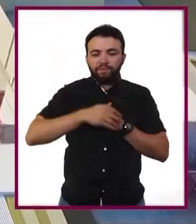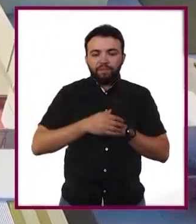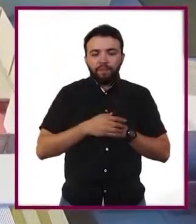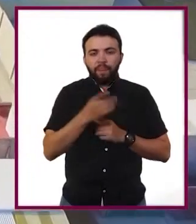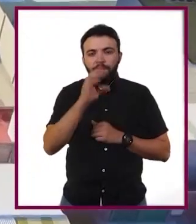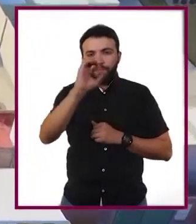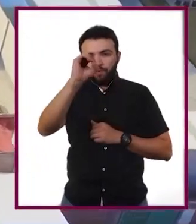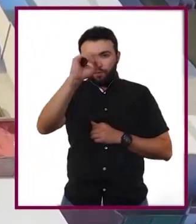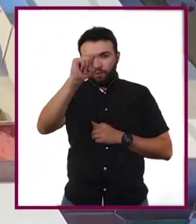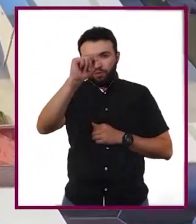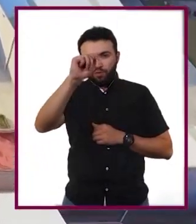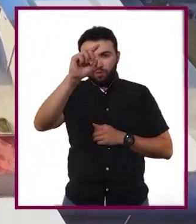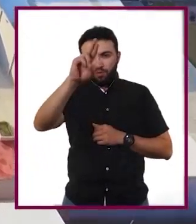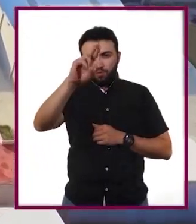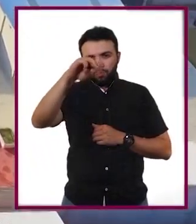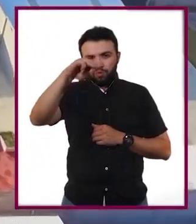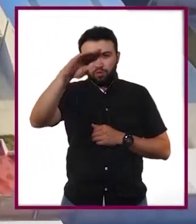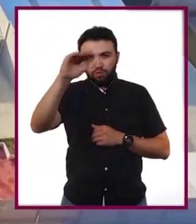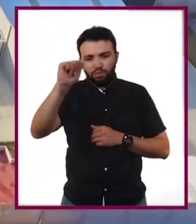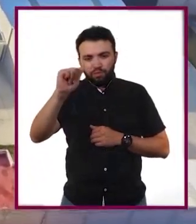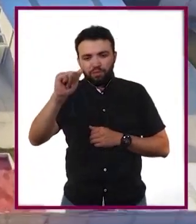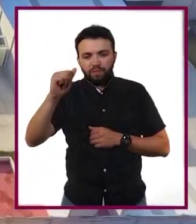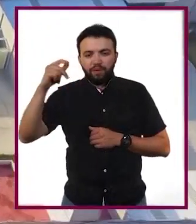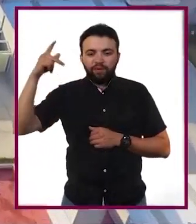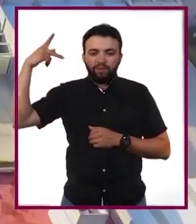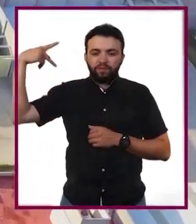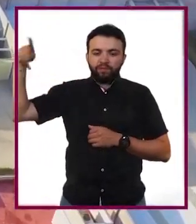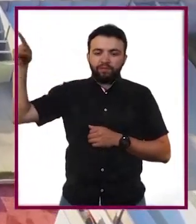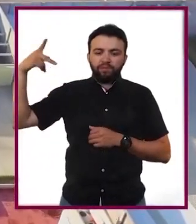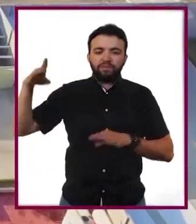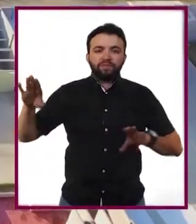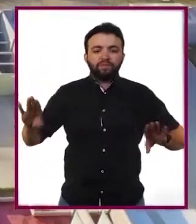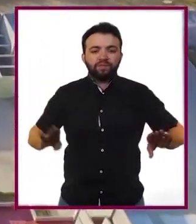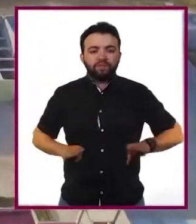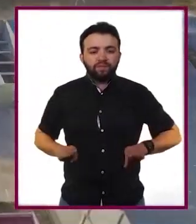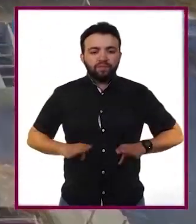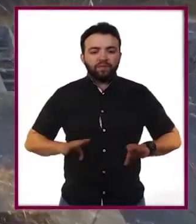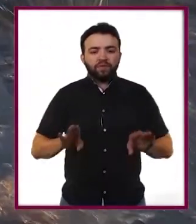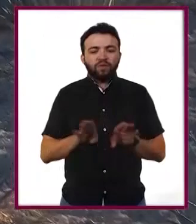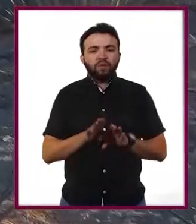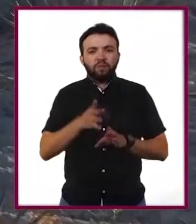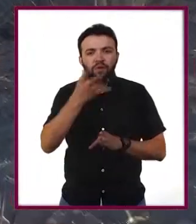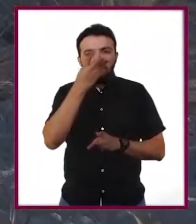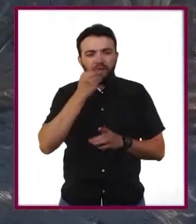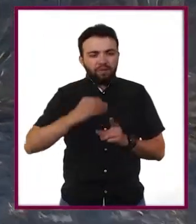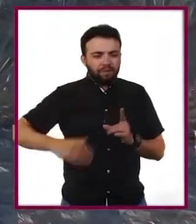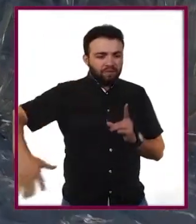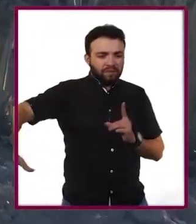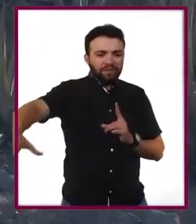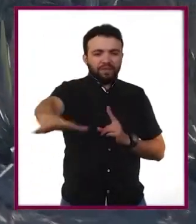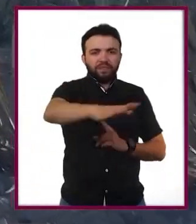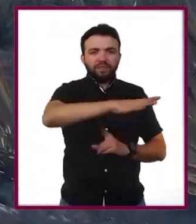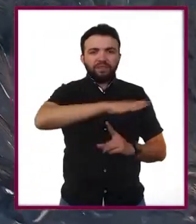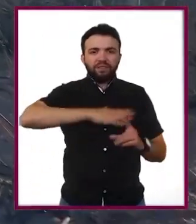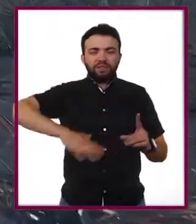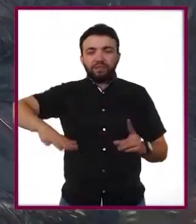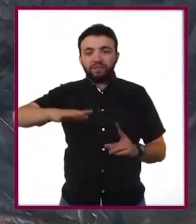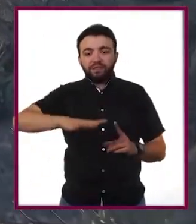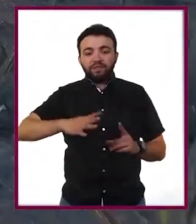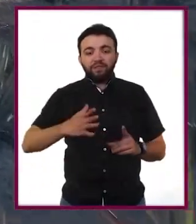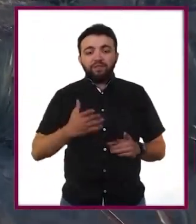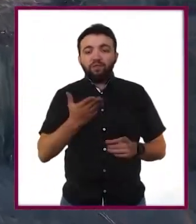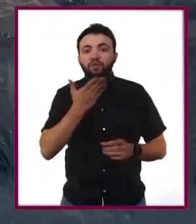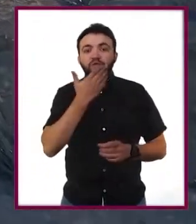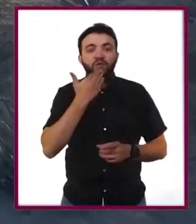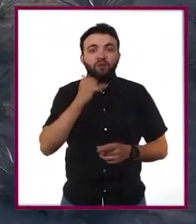Estado de México que se caracteriza por la aridez de su paisaje y la carencia de fuentes naturales de agua, es